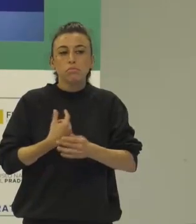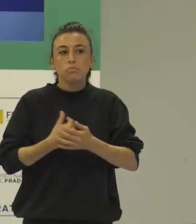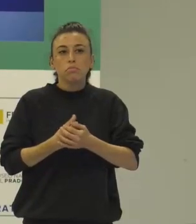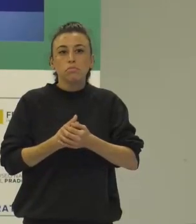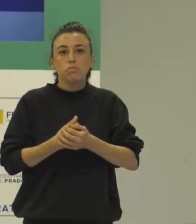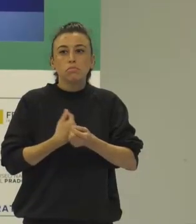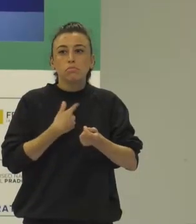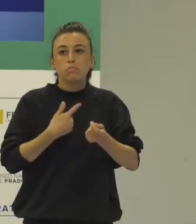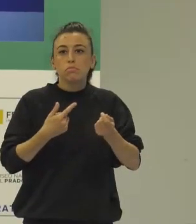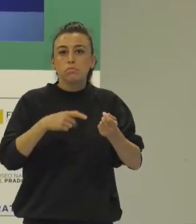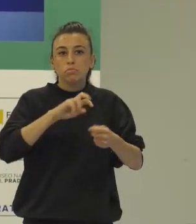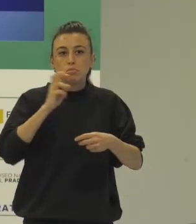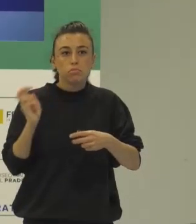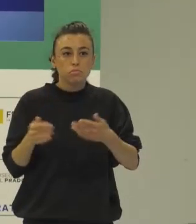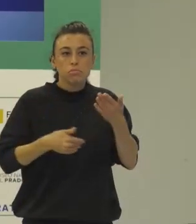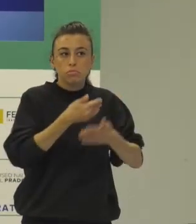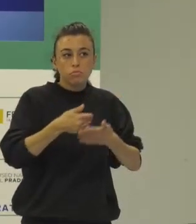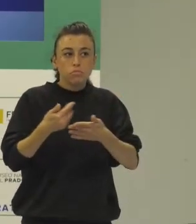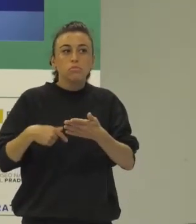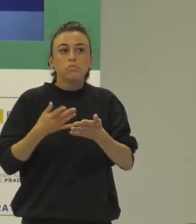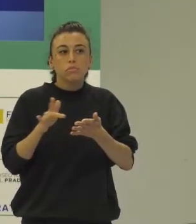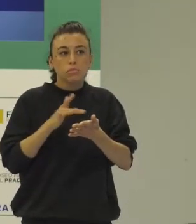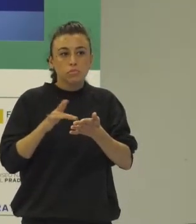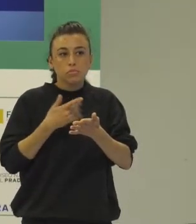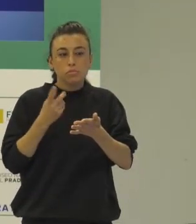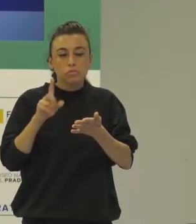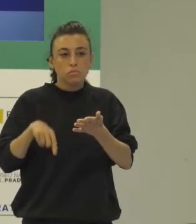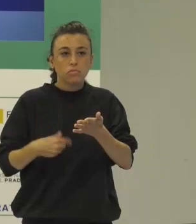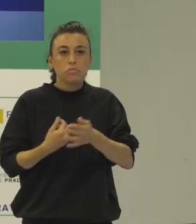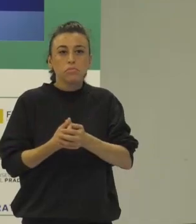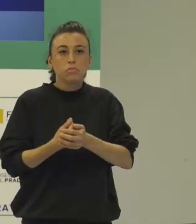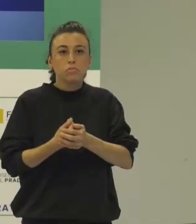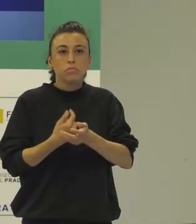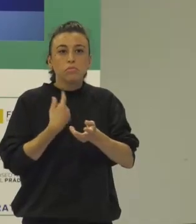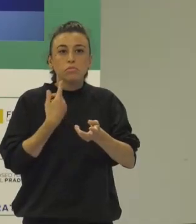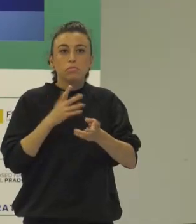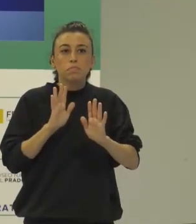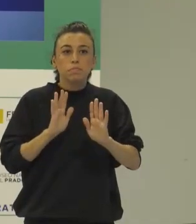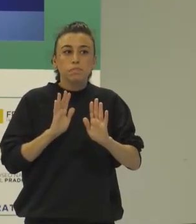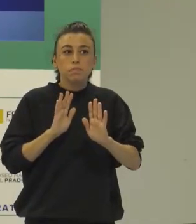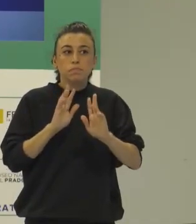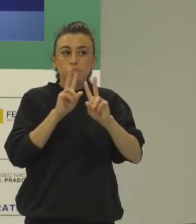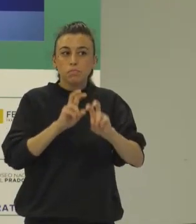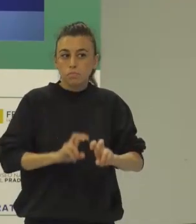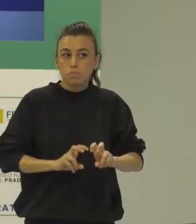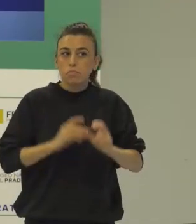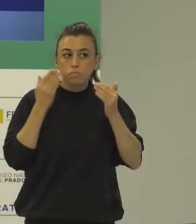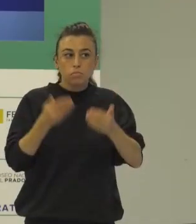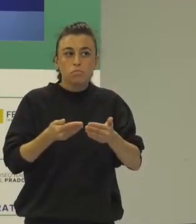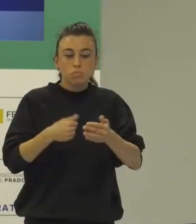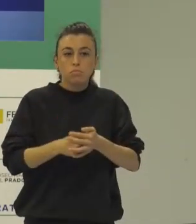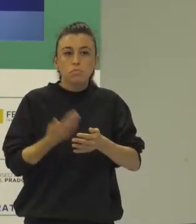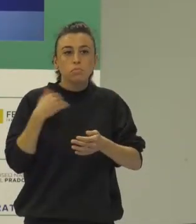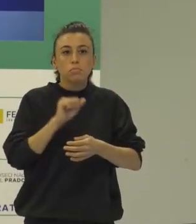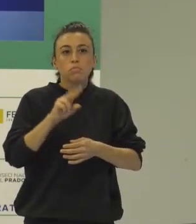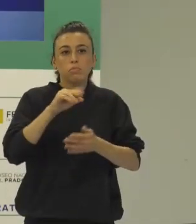La Prensa, ganadora de dos premios a la excelencia del periodismo de la investigación Pedro Joaquín Chamorro, 2021. Bueno,